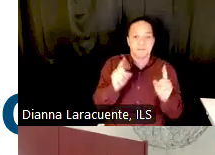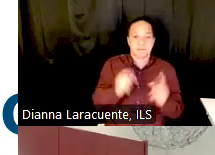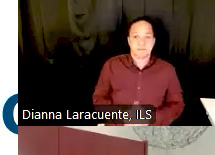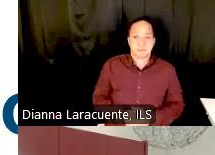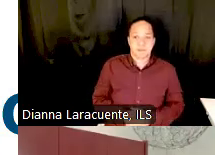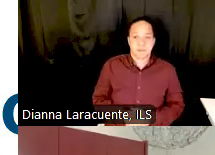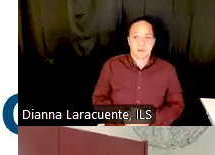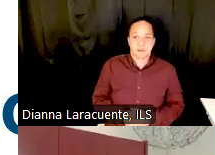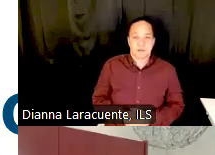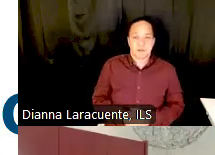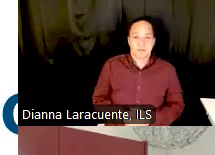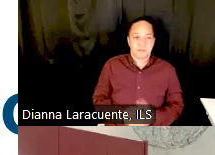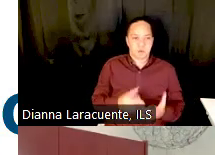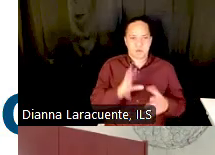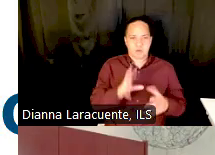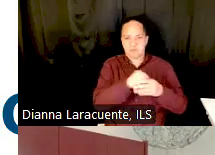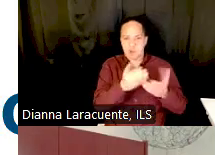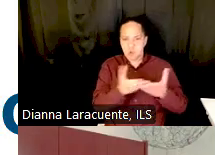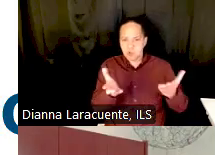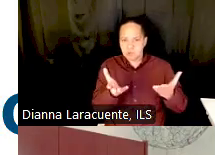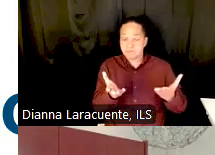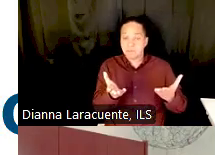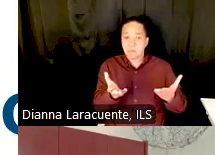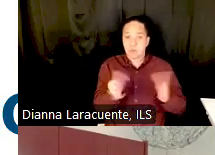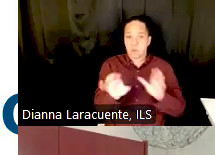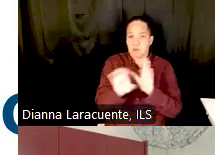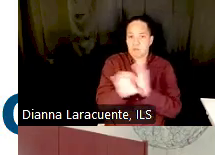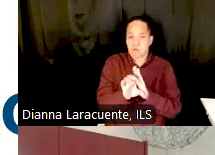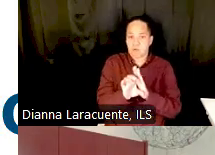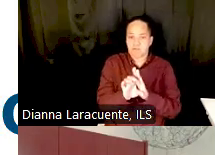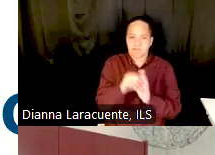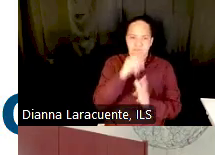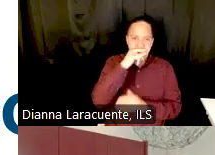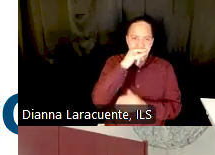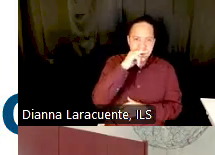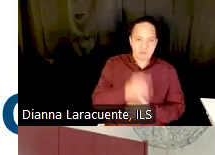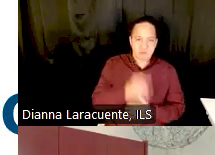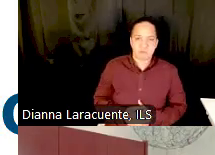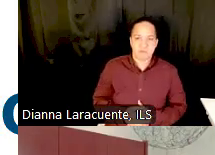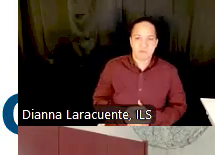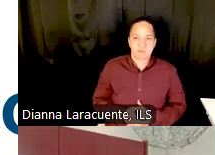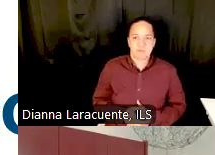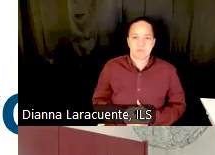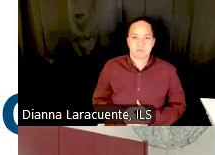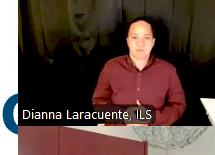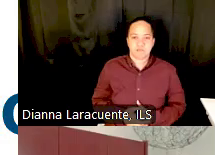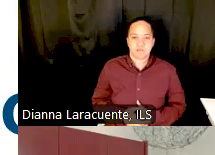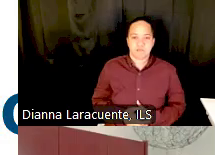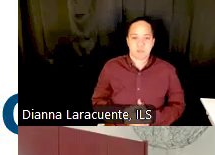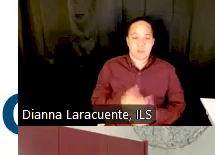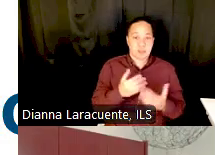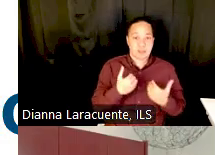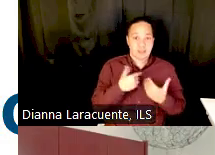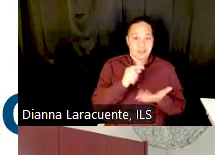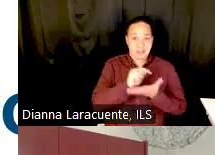cuáles son los elementos que incluyen, porque, por ejemplo, si tenemos un niño que tiene una intervención psicológica